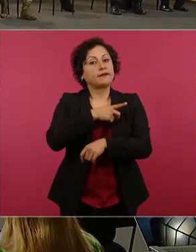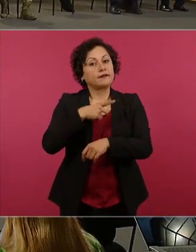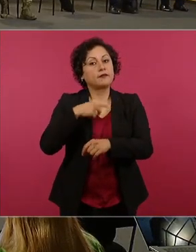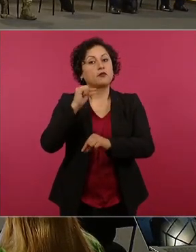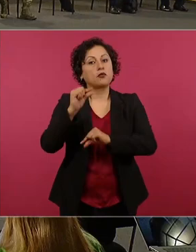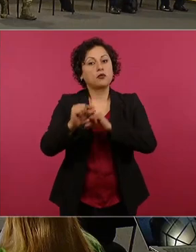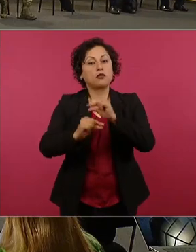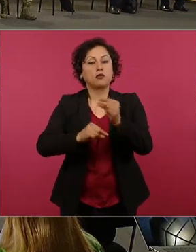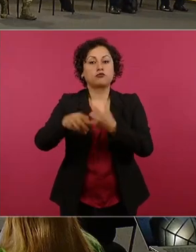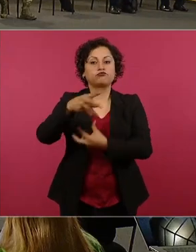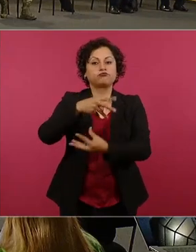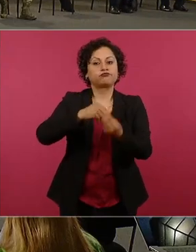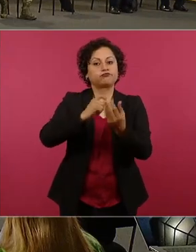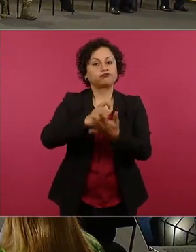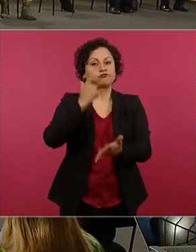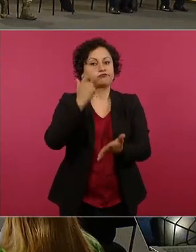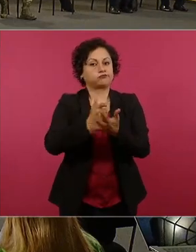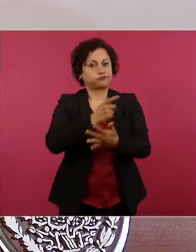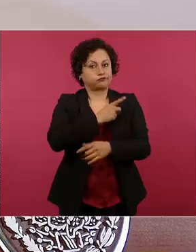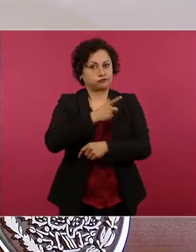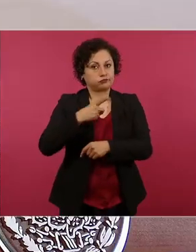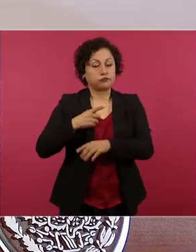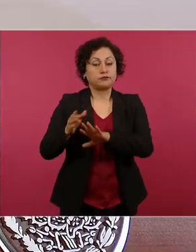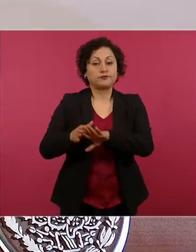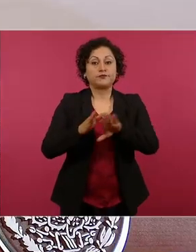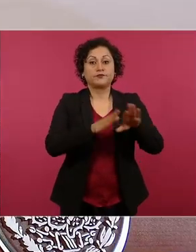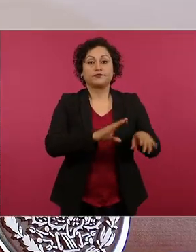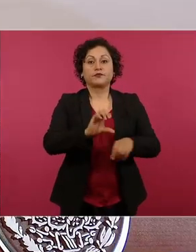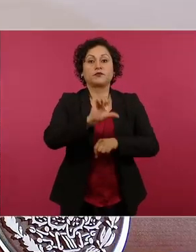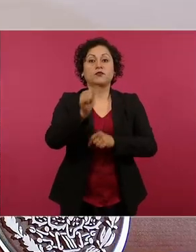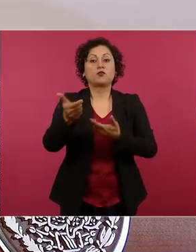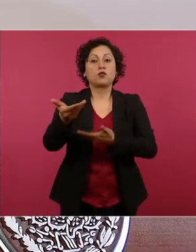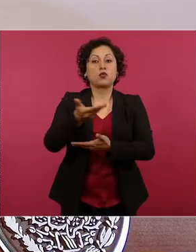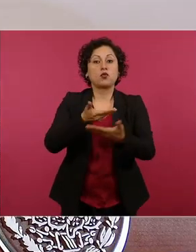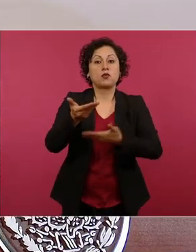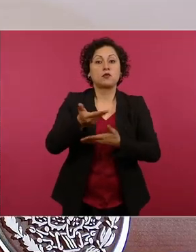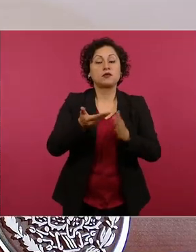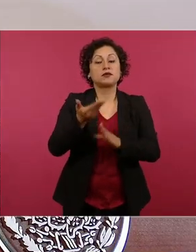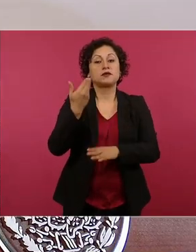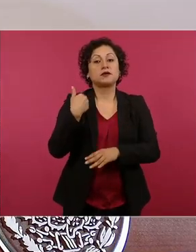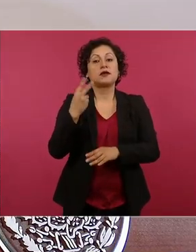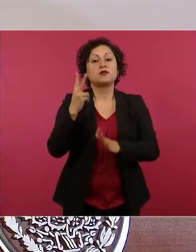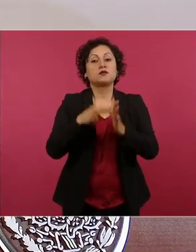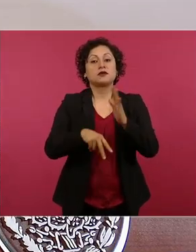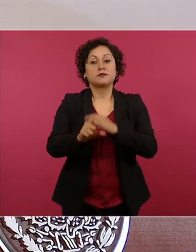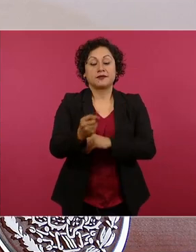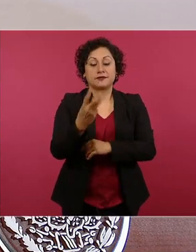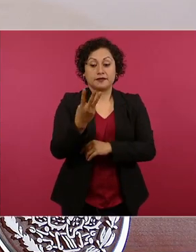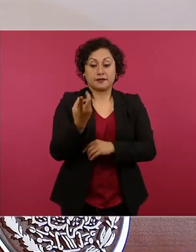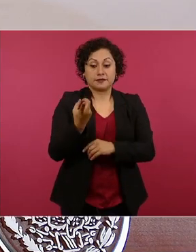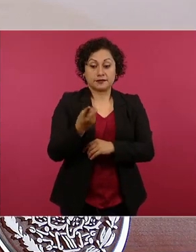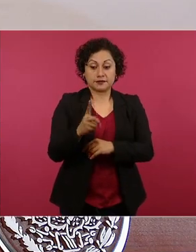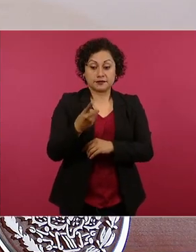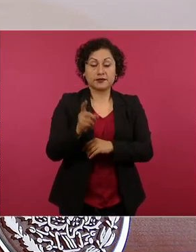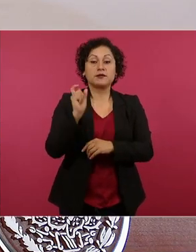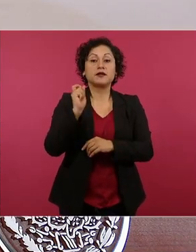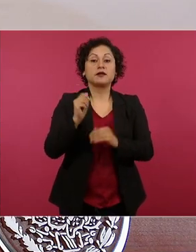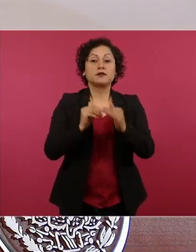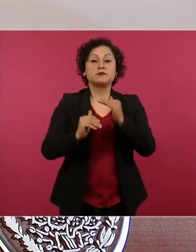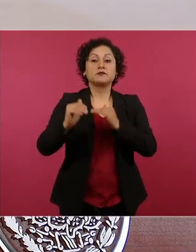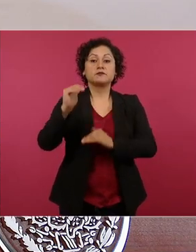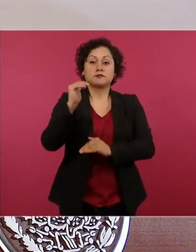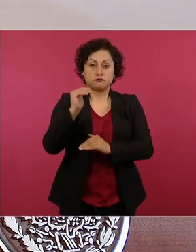que sigue, por favor. En cuanto a los asuntos comerciales, a diciembre de 2023 se ha logrado un incremento del 17% en los